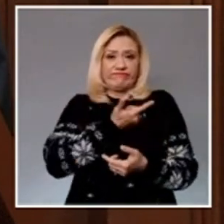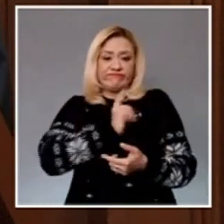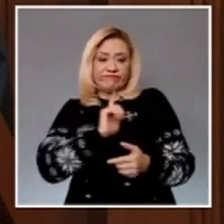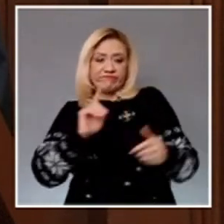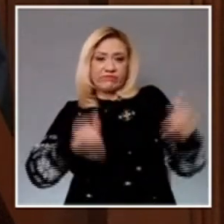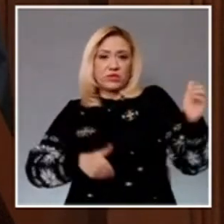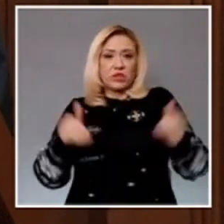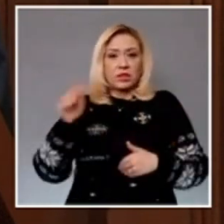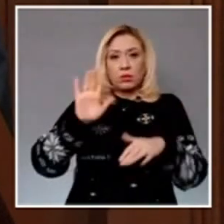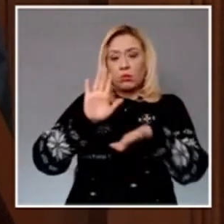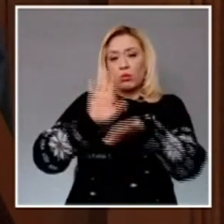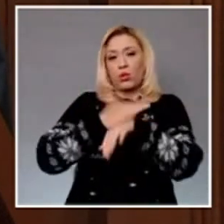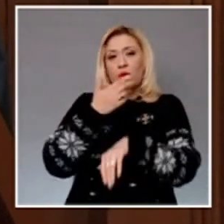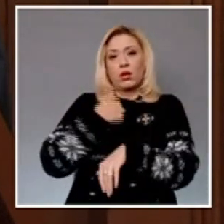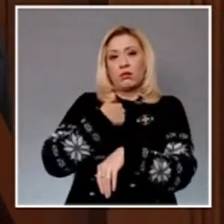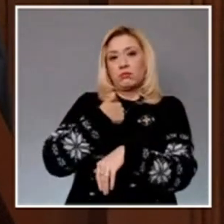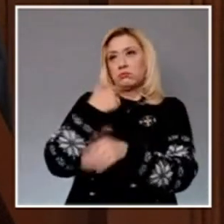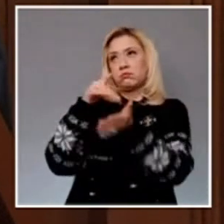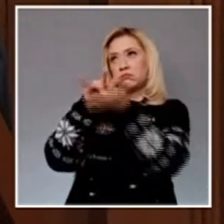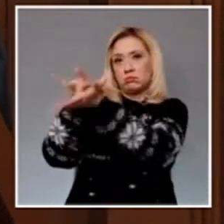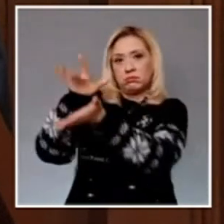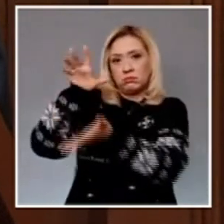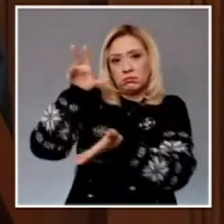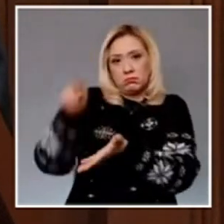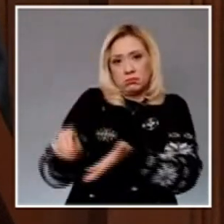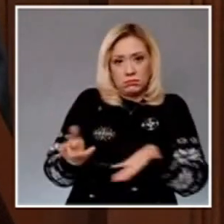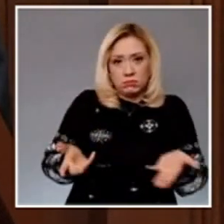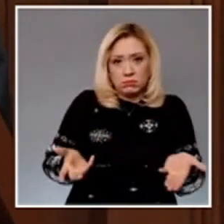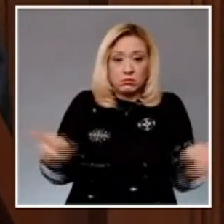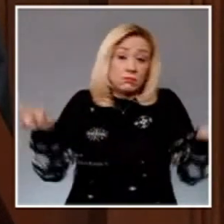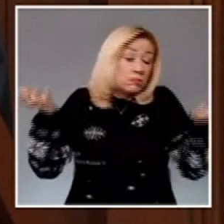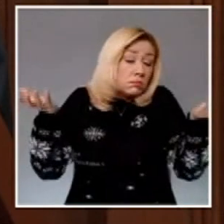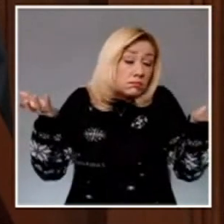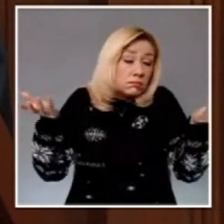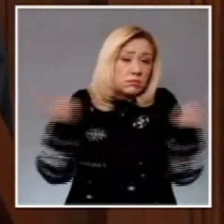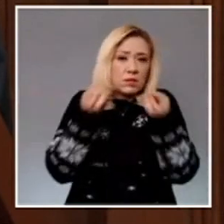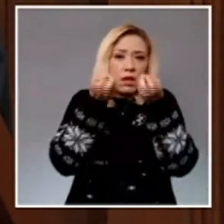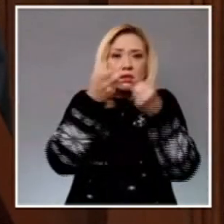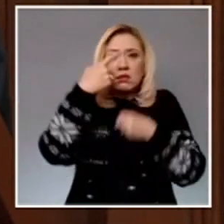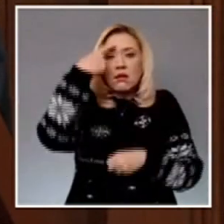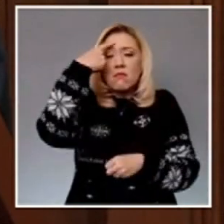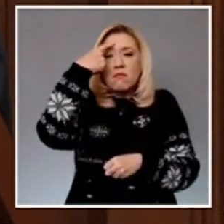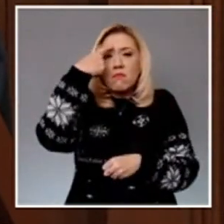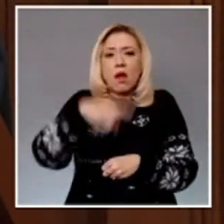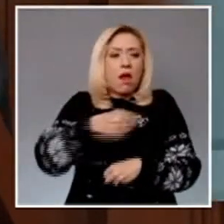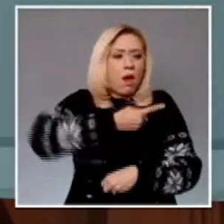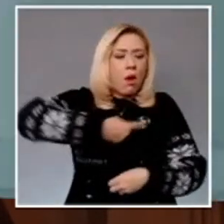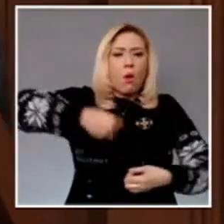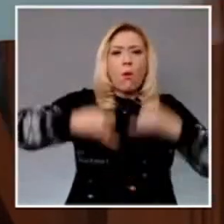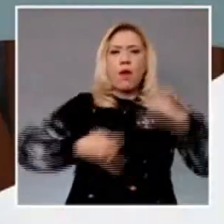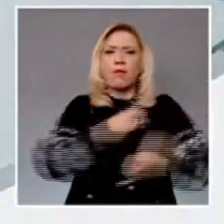guía a las personas juzgadoras hacia la protección irrestricta de nuestra Constitución.